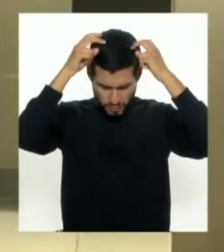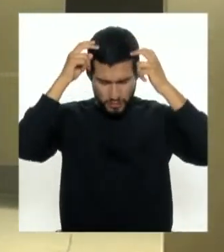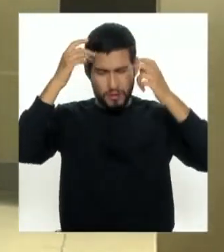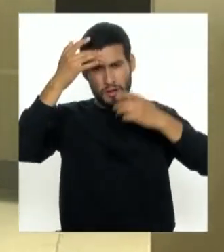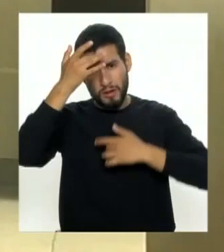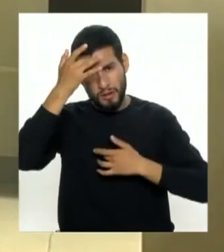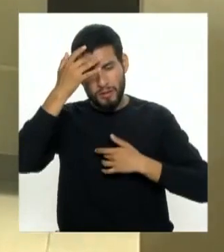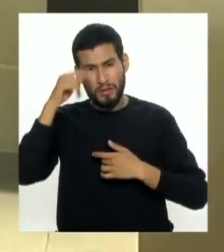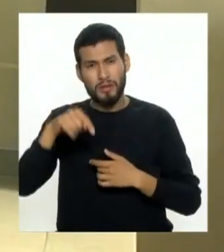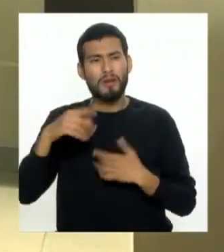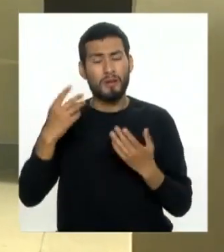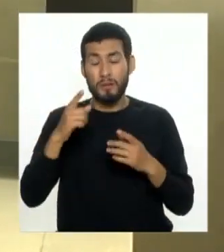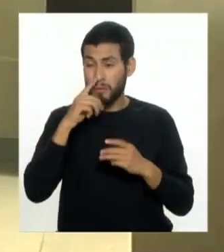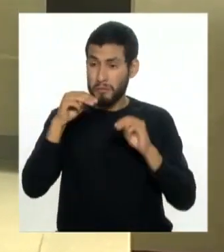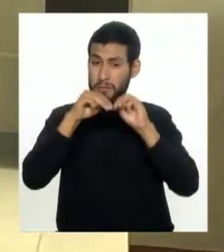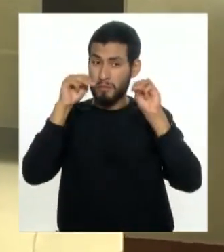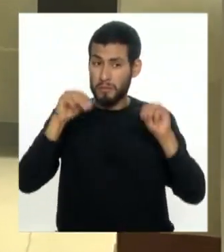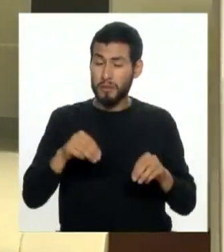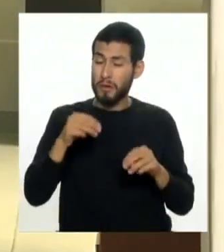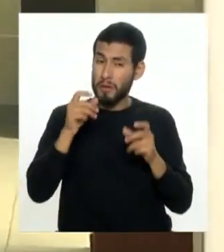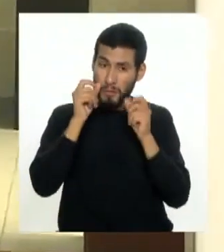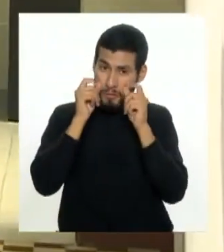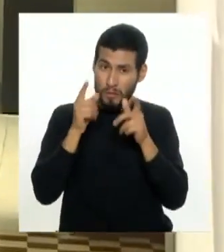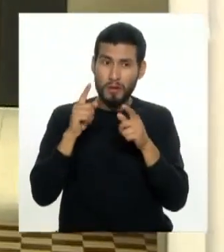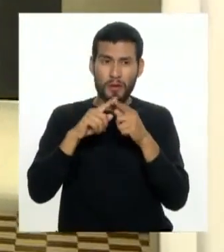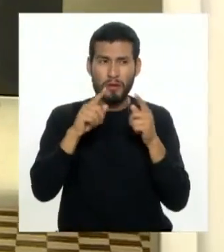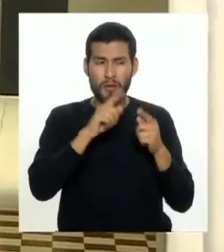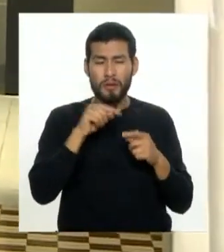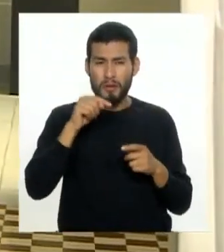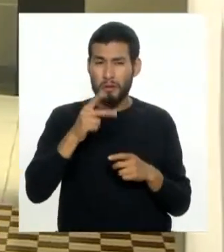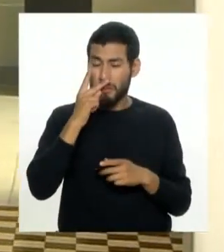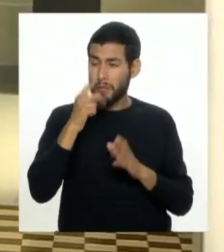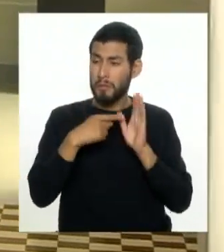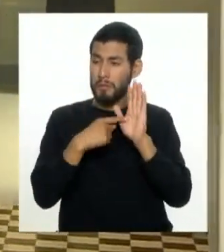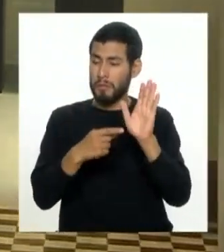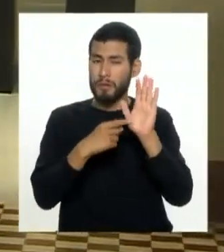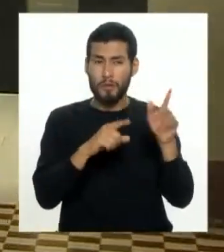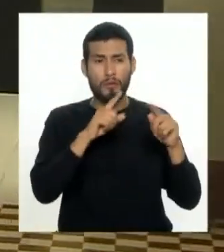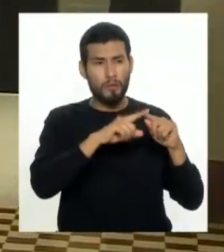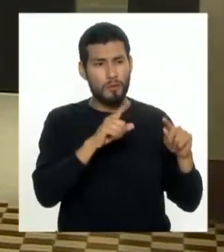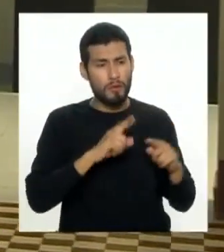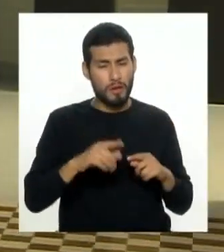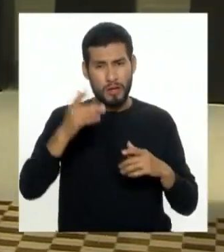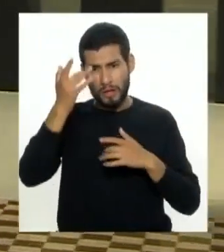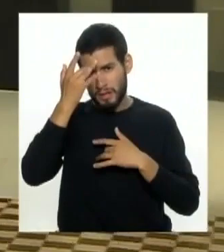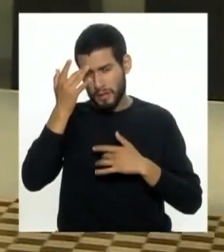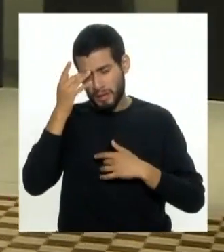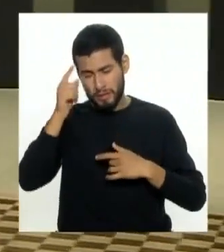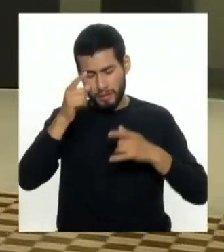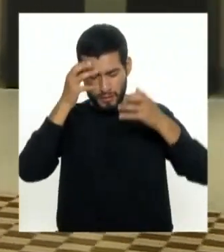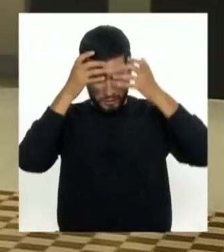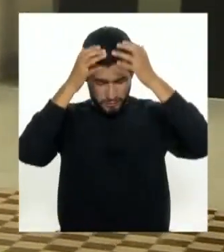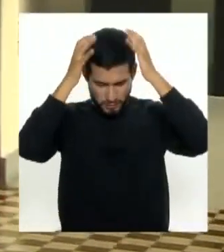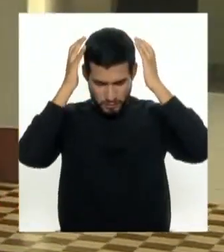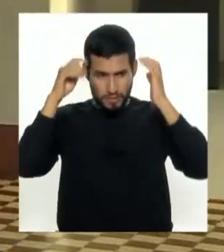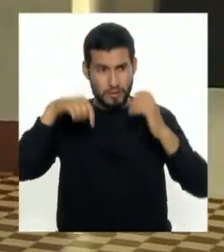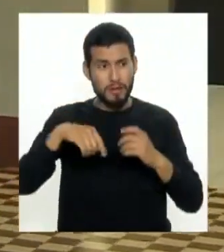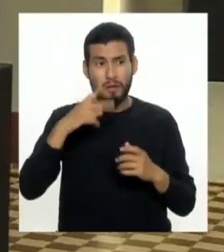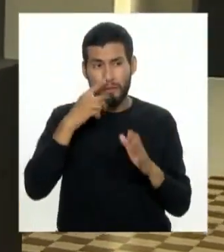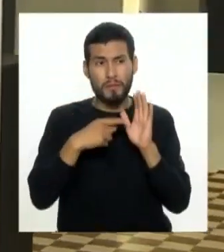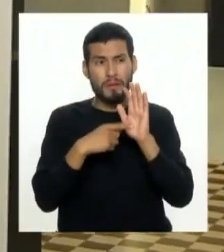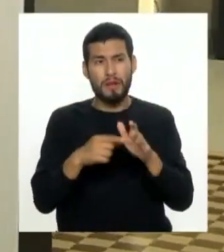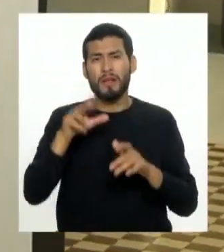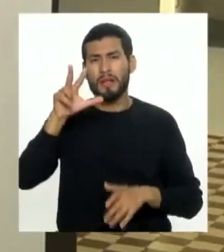Neuropatología. Un museo muy interesante que nos muestra de forma didáctica las diferentes patologías del cerebro. Aquí se